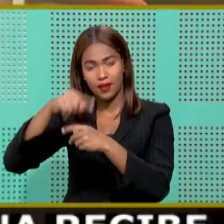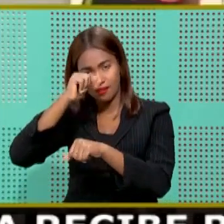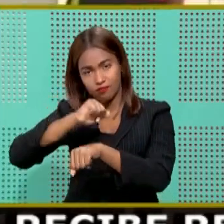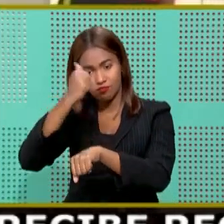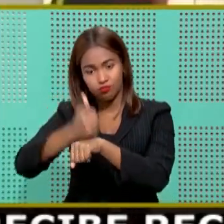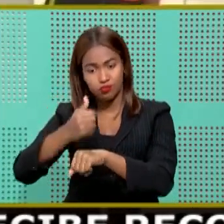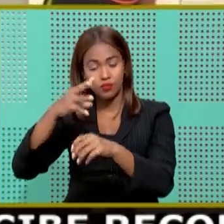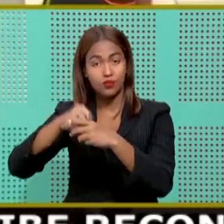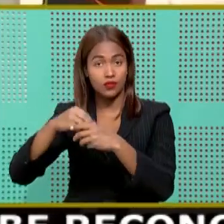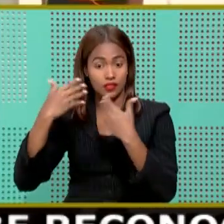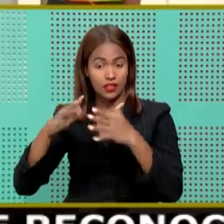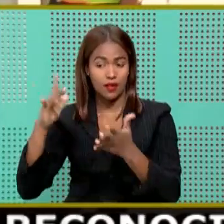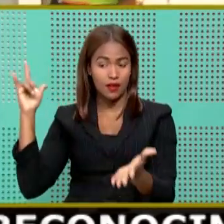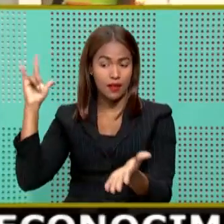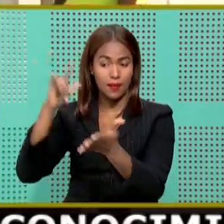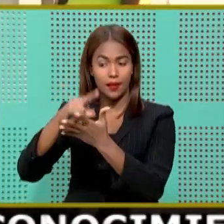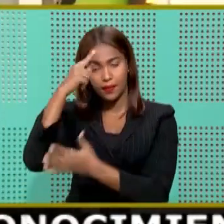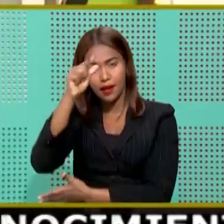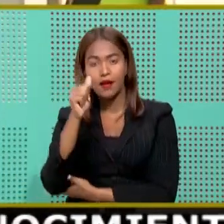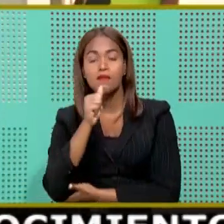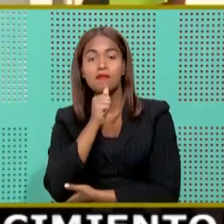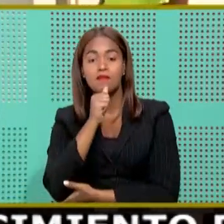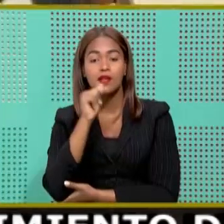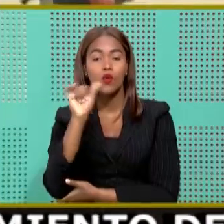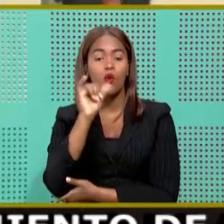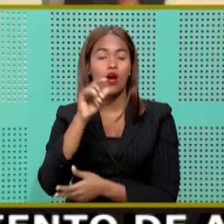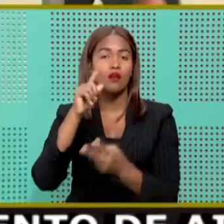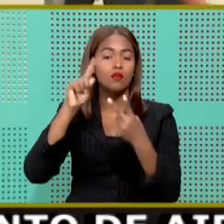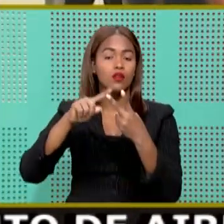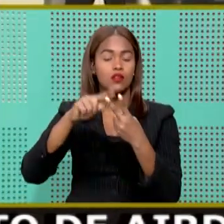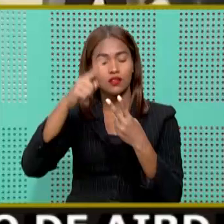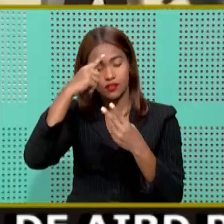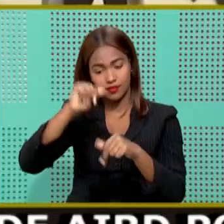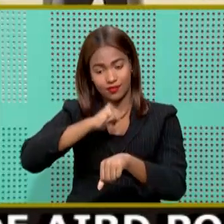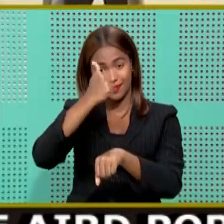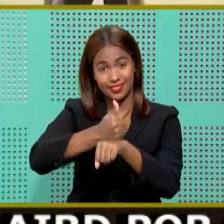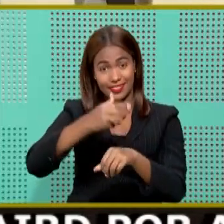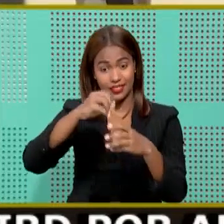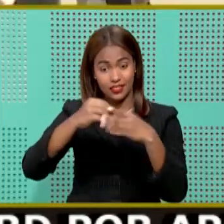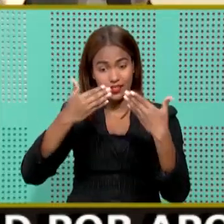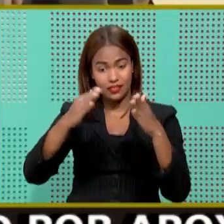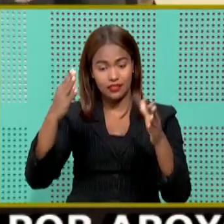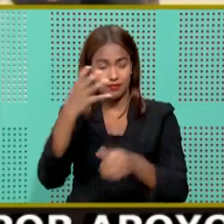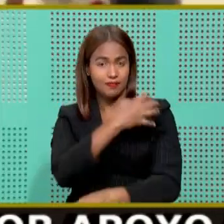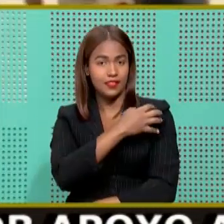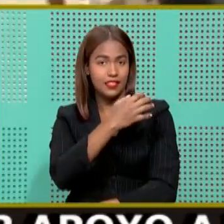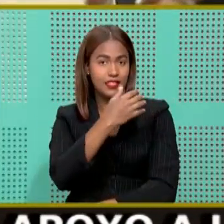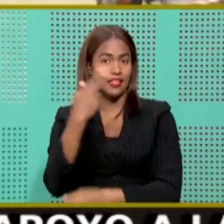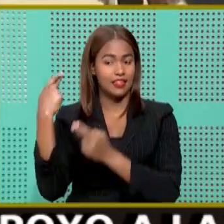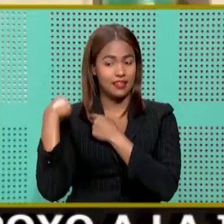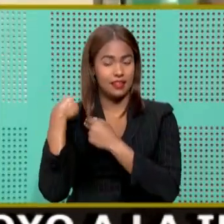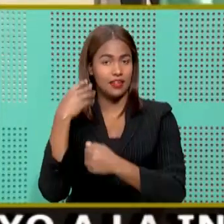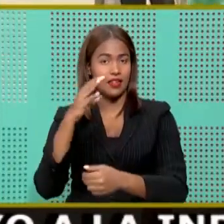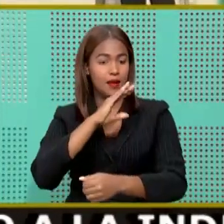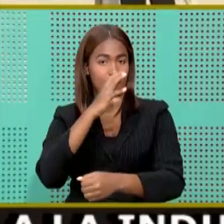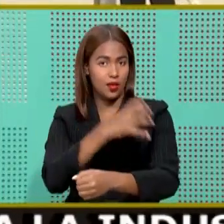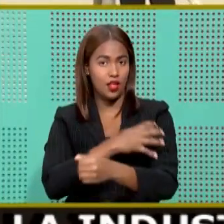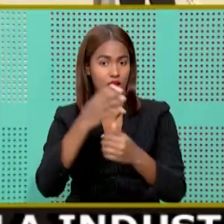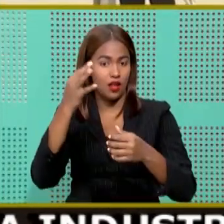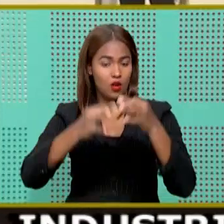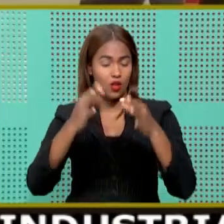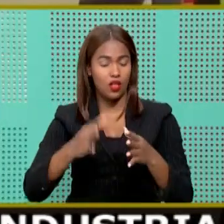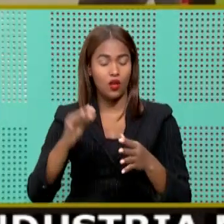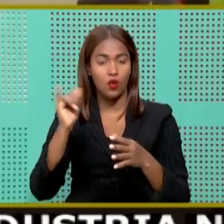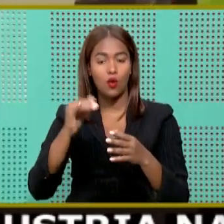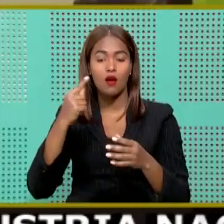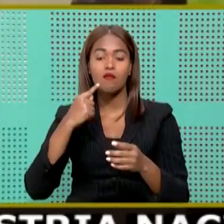aprobación-autorización concerniente a aeropuertos privados. Y segundo, entre la aprobación a cargo del Poder Ejecutivo y la autorización a cargo del